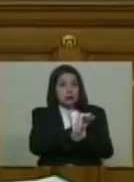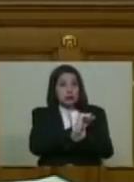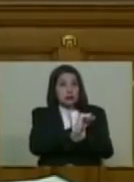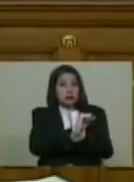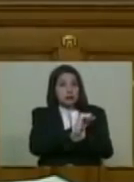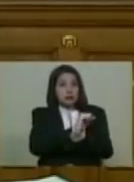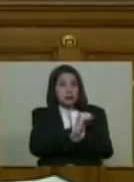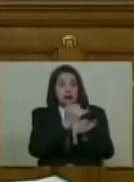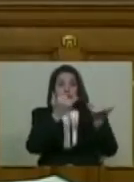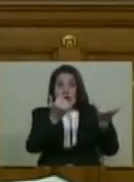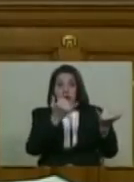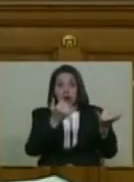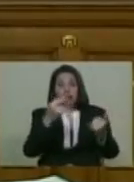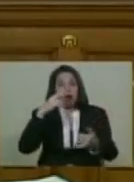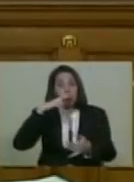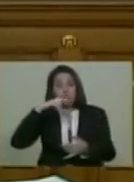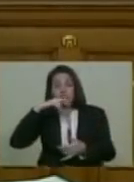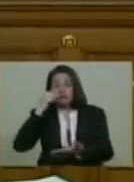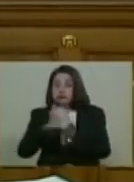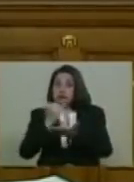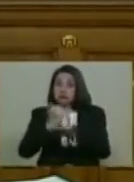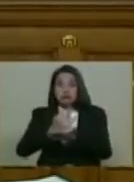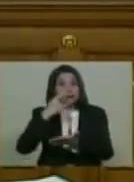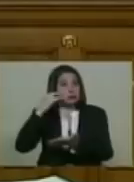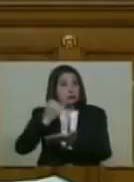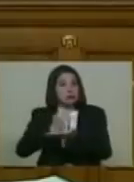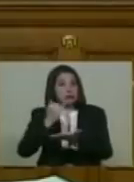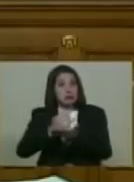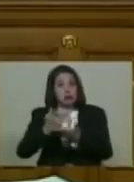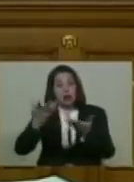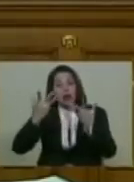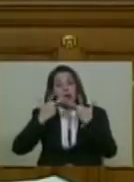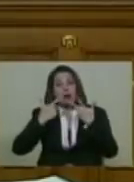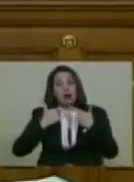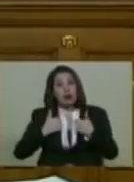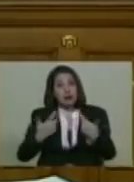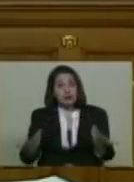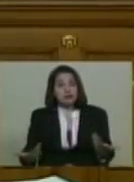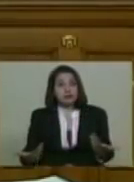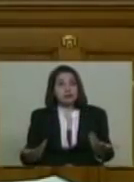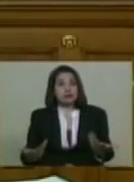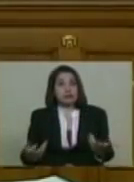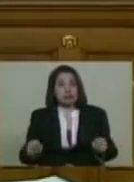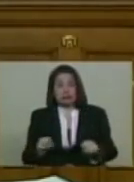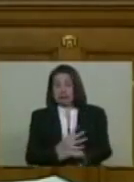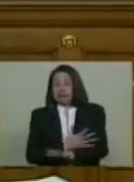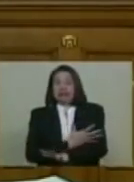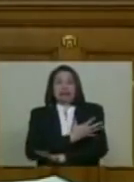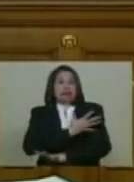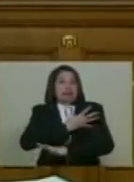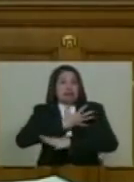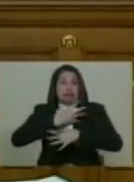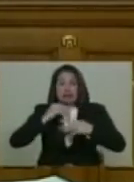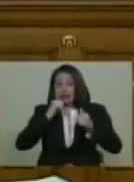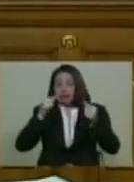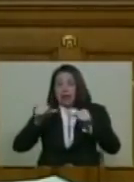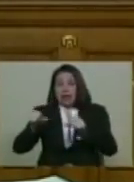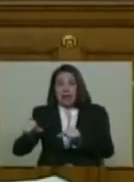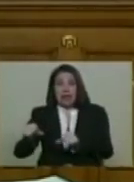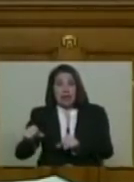encuentran ya dando su testimonio y contando lo todo espeluznante los planes terroristas